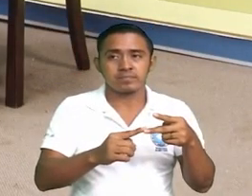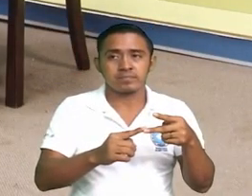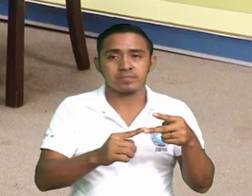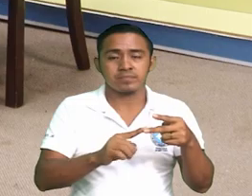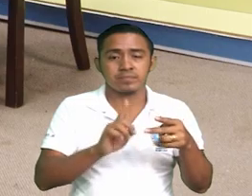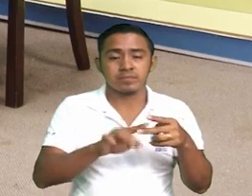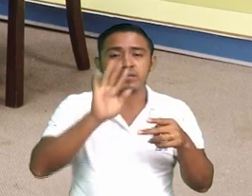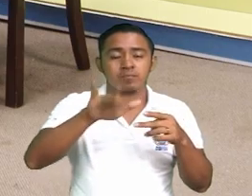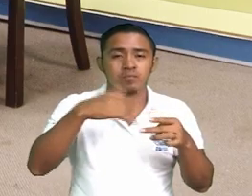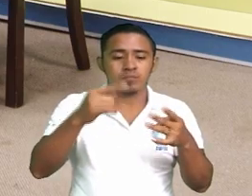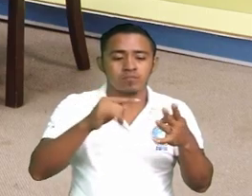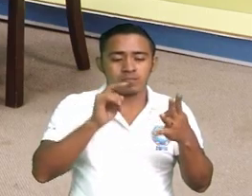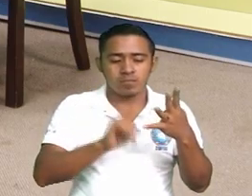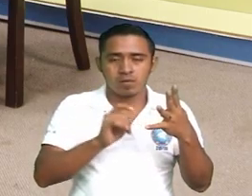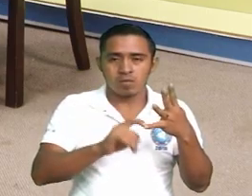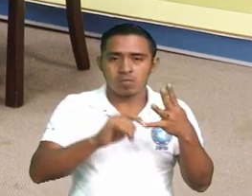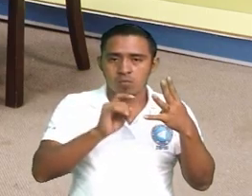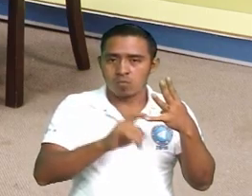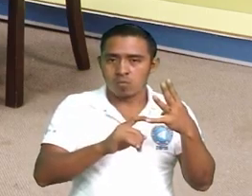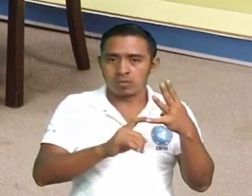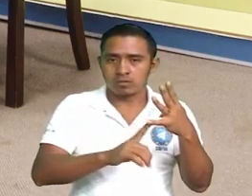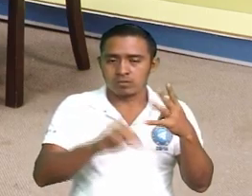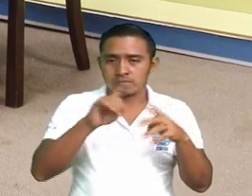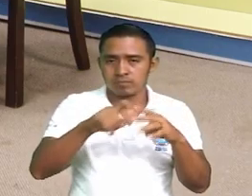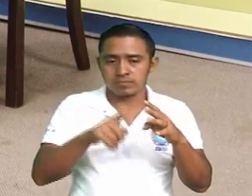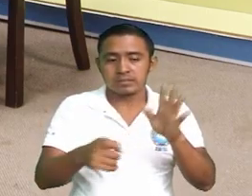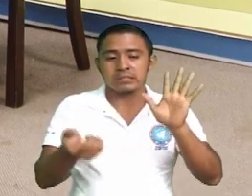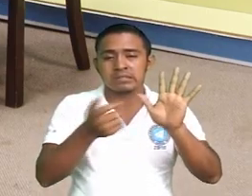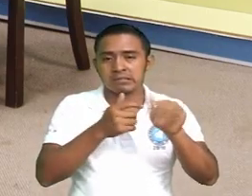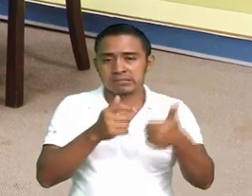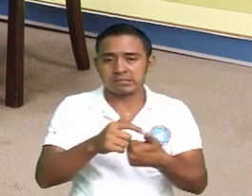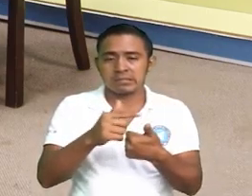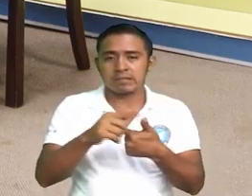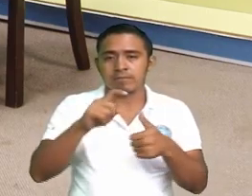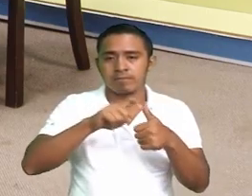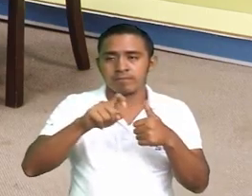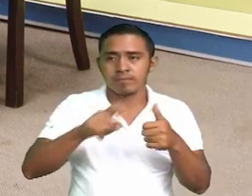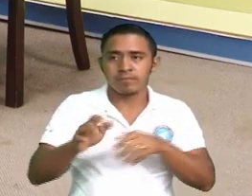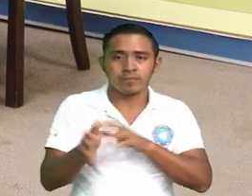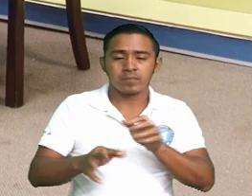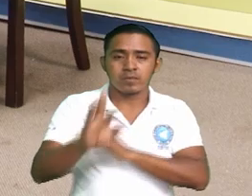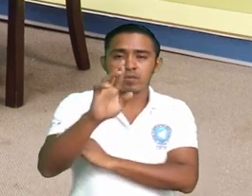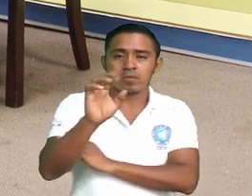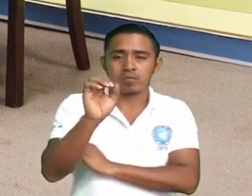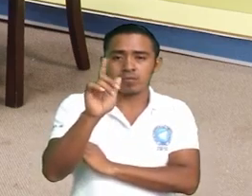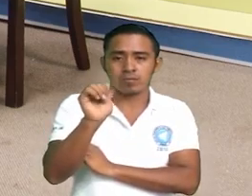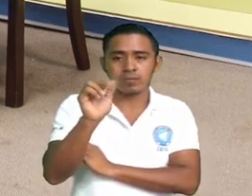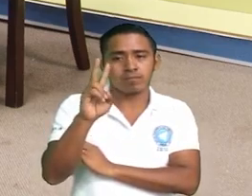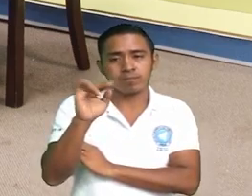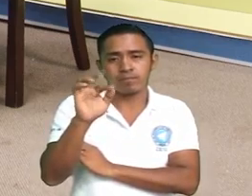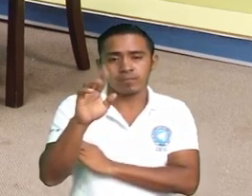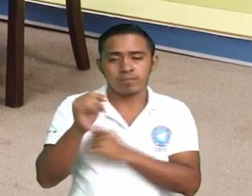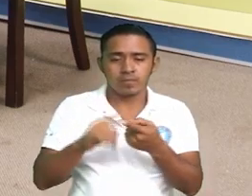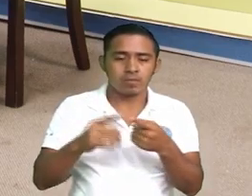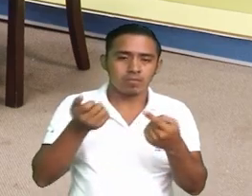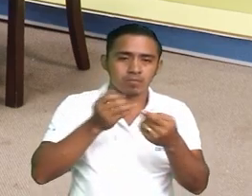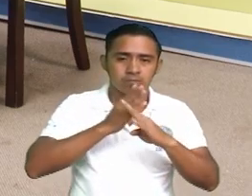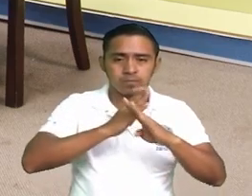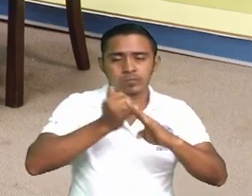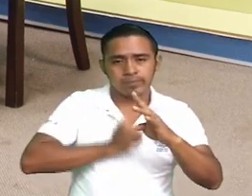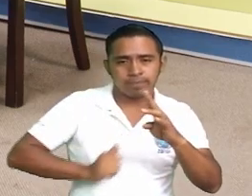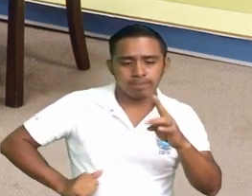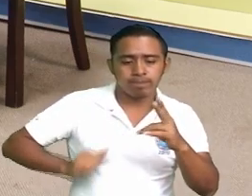a los 2 meses, a los 4 y a los 6 meses. También ponemos rotavirus, que previene las enfermedades diarreicas